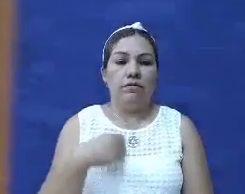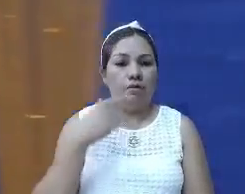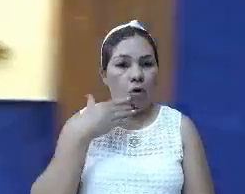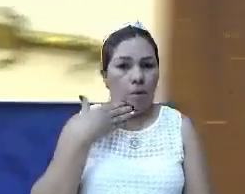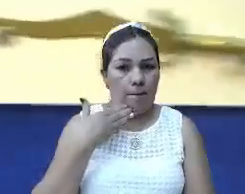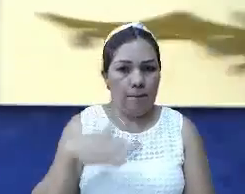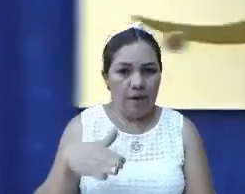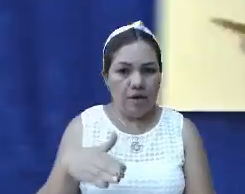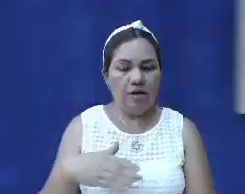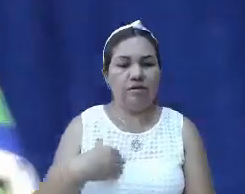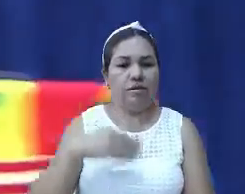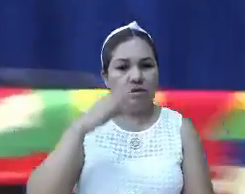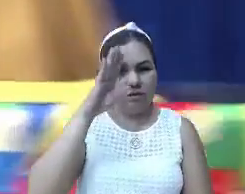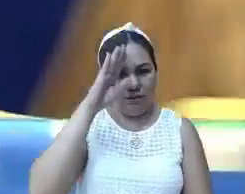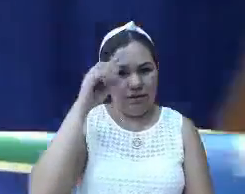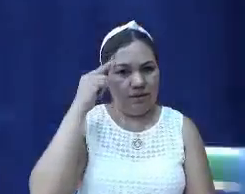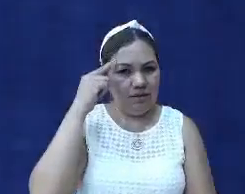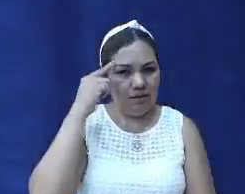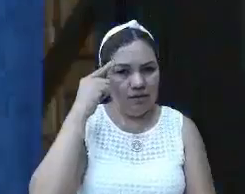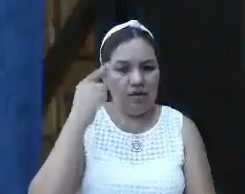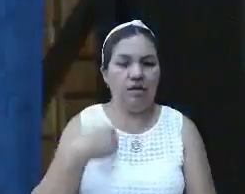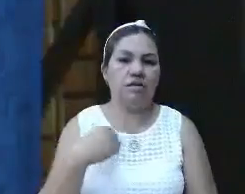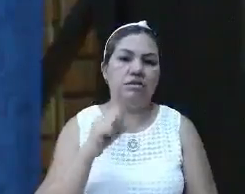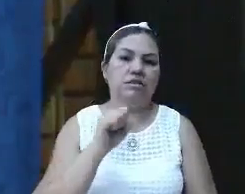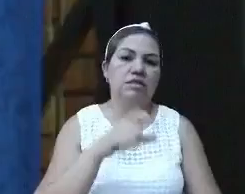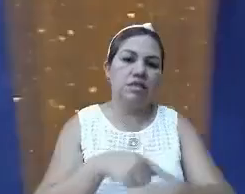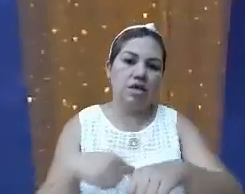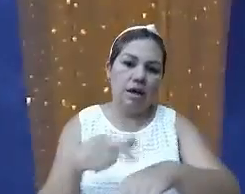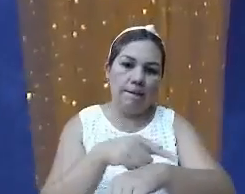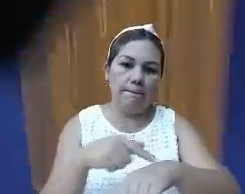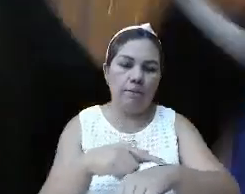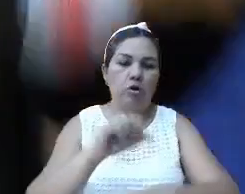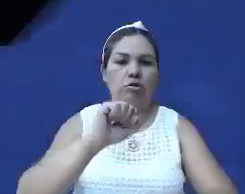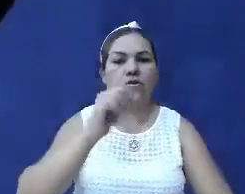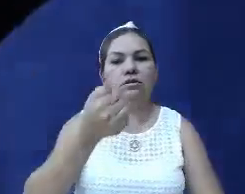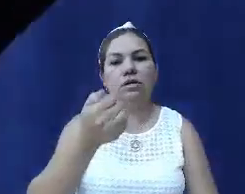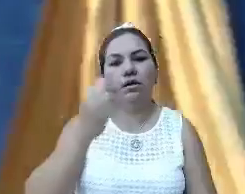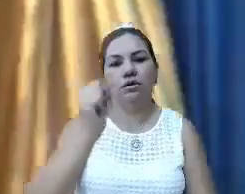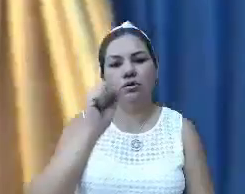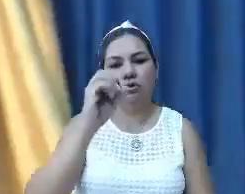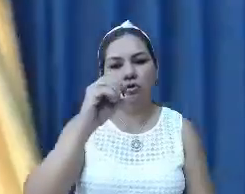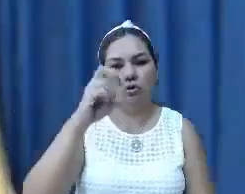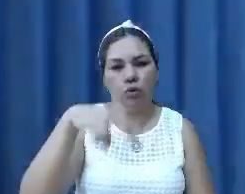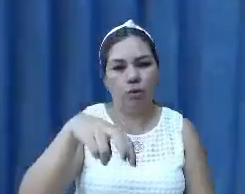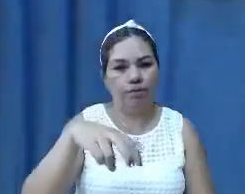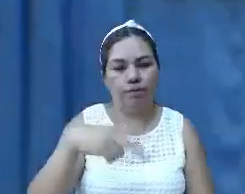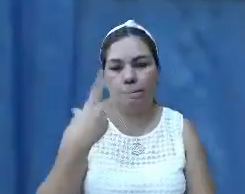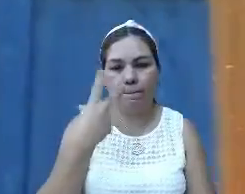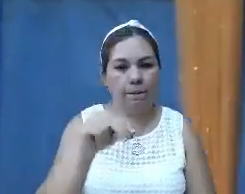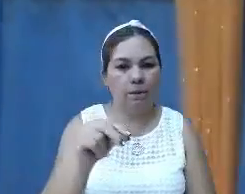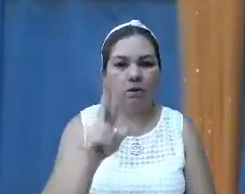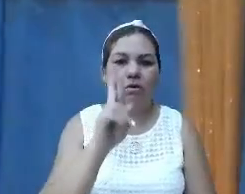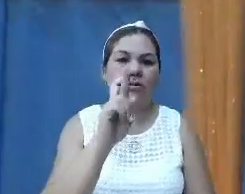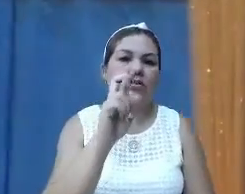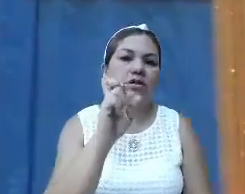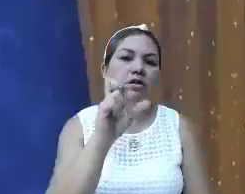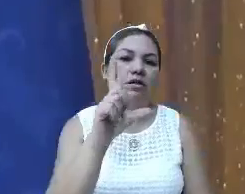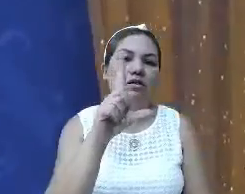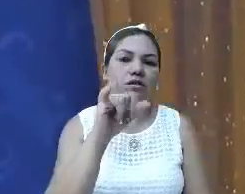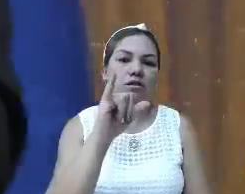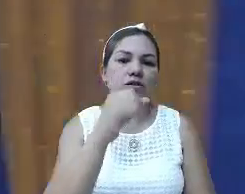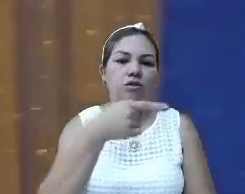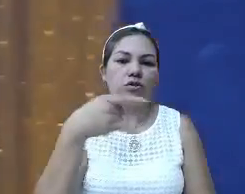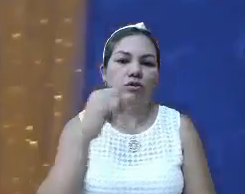a comprender, van a entender los tiempos y las sazones. No vas a ser más el religioso de turno que dice en el tiempo de Dios, Dios va a hacer